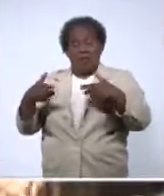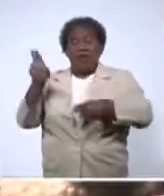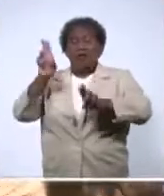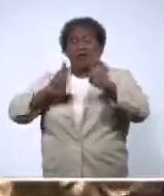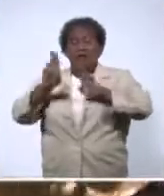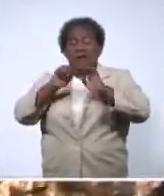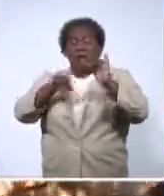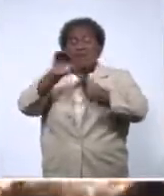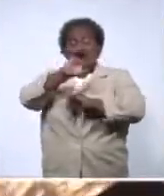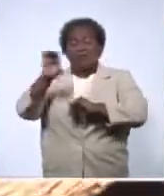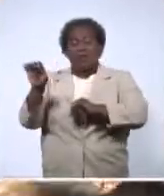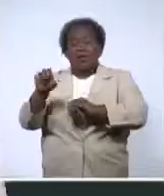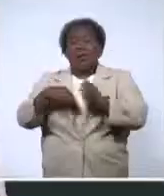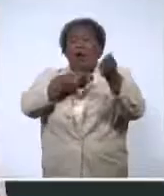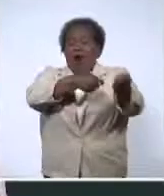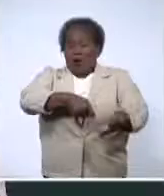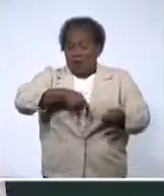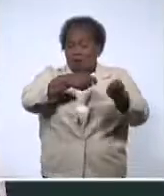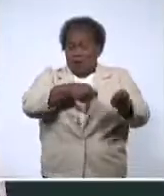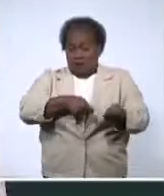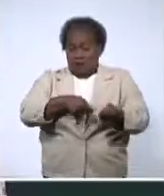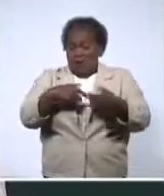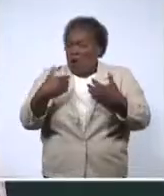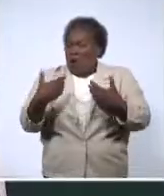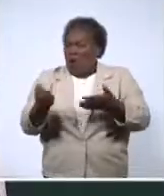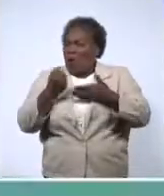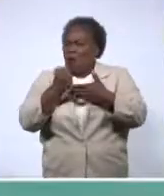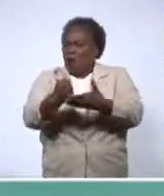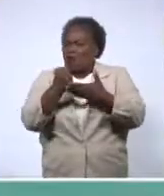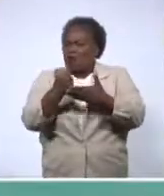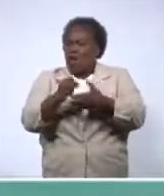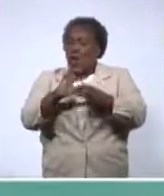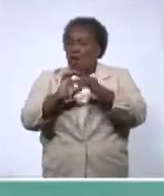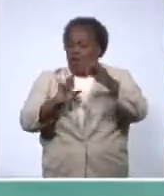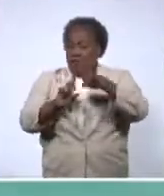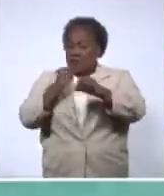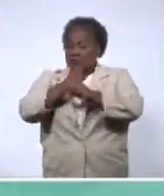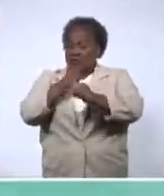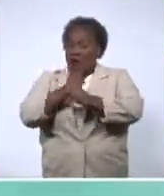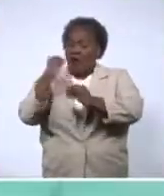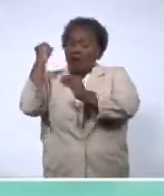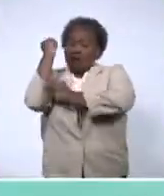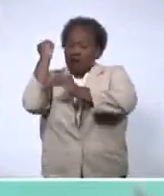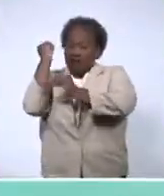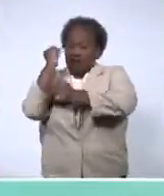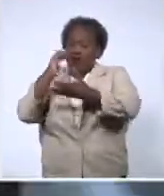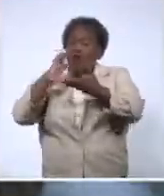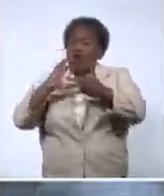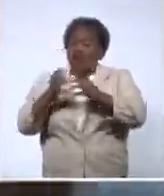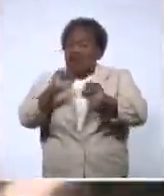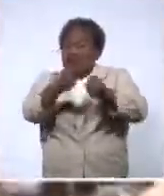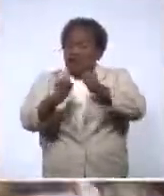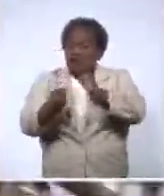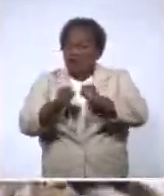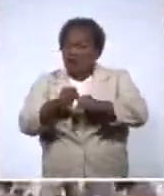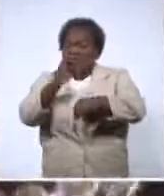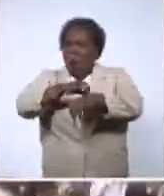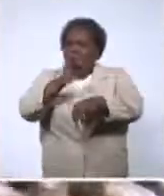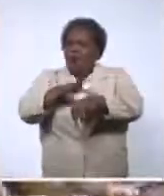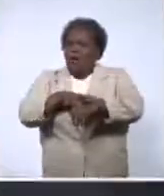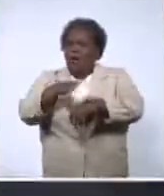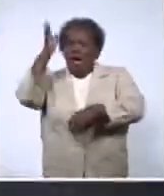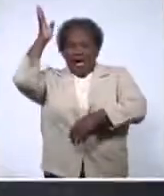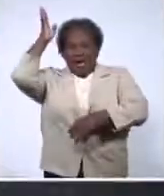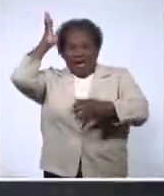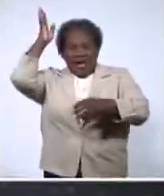Agricultura. Para respaldar esta aspiración nacional, en Guantánamo se trabaja por fortalecer el manejo de las colmenas y abejas reinas, además